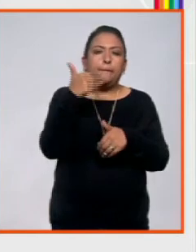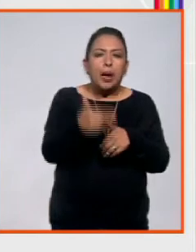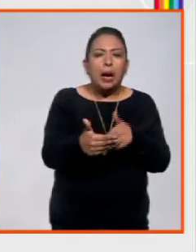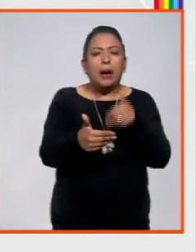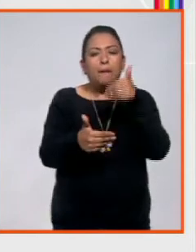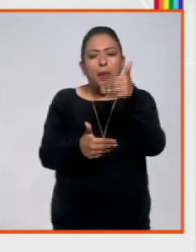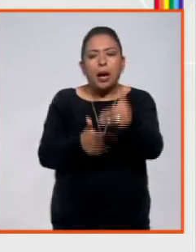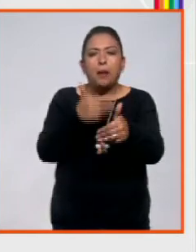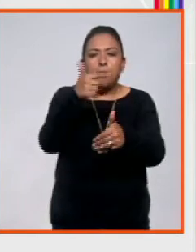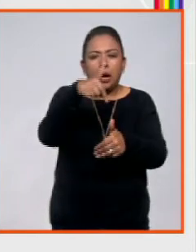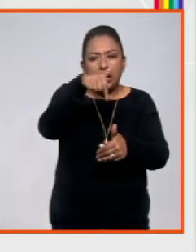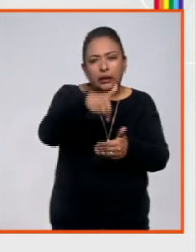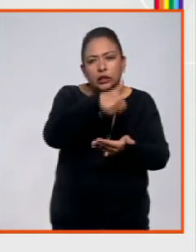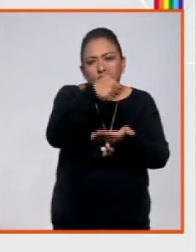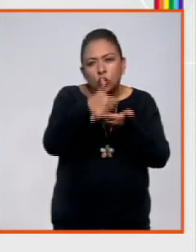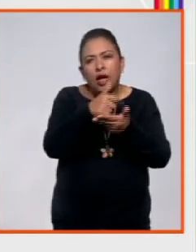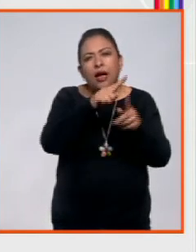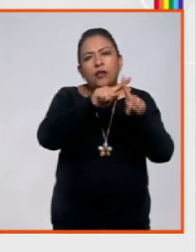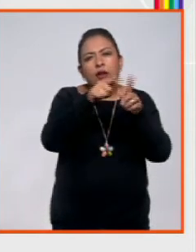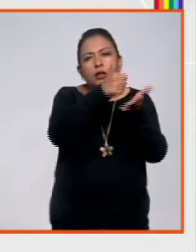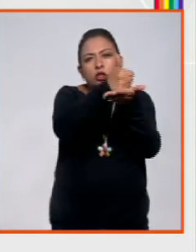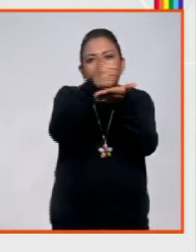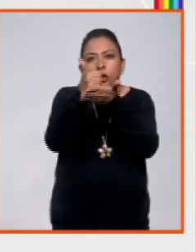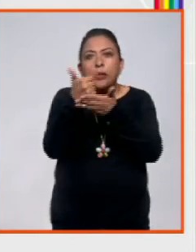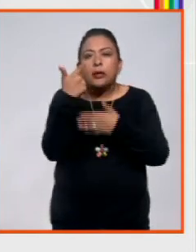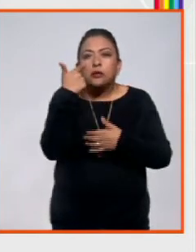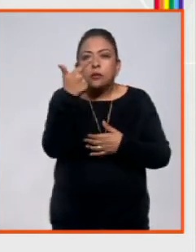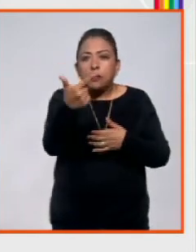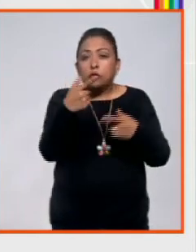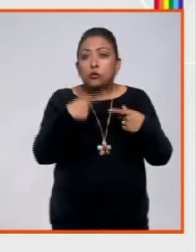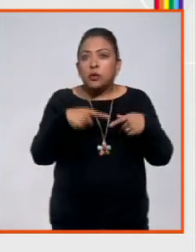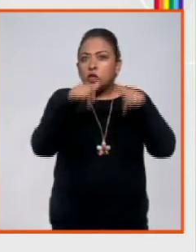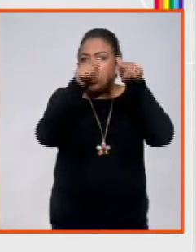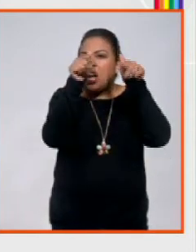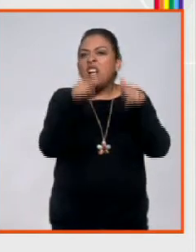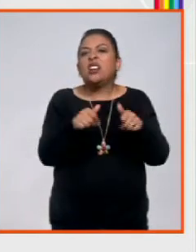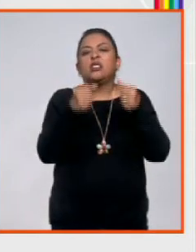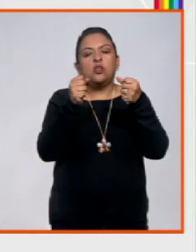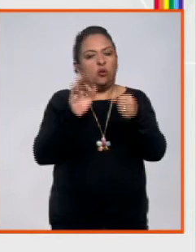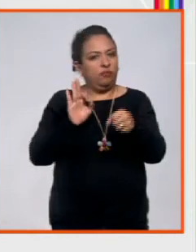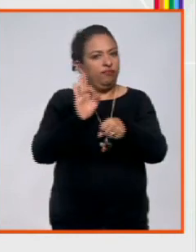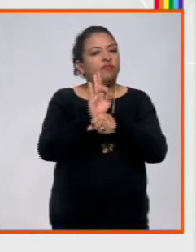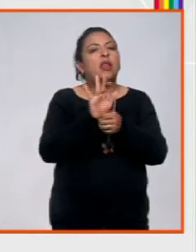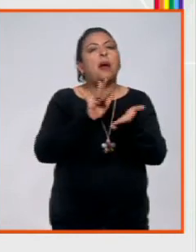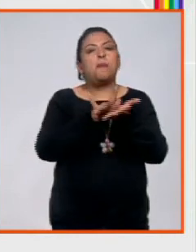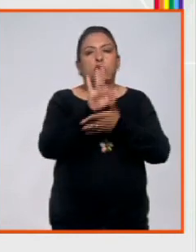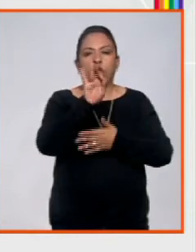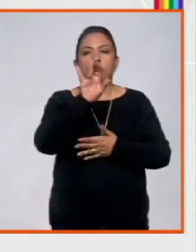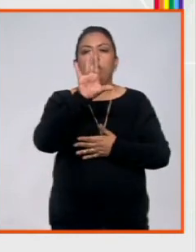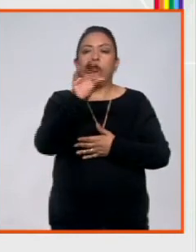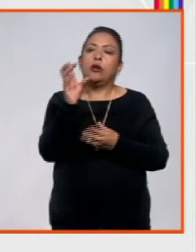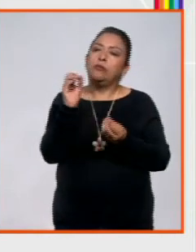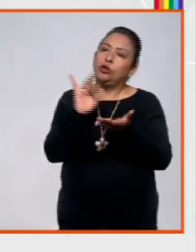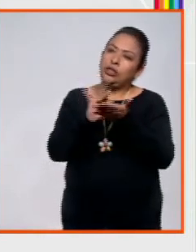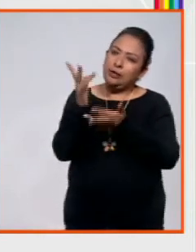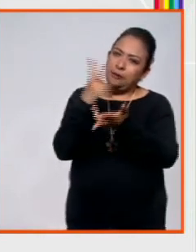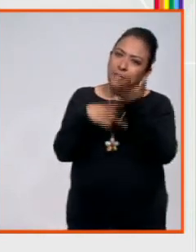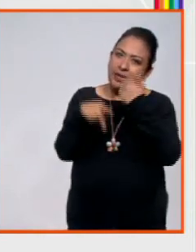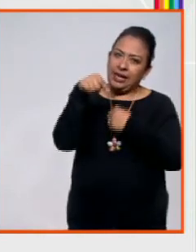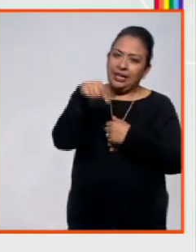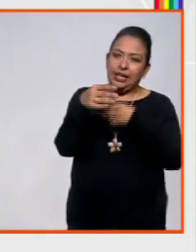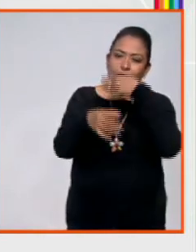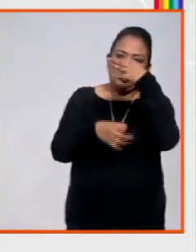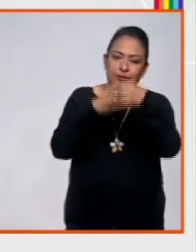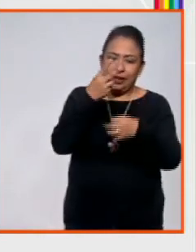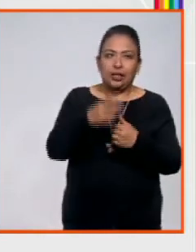esta ciudad en otras estamos topando nos ante un artista que seguramente fue apoyado por el funk venían muchas gracias por estar con nosotros aquí en